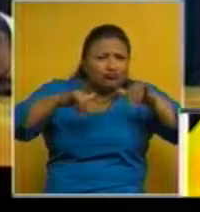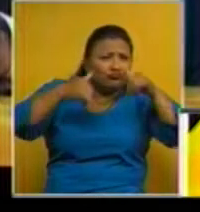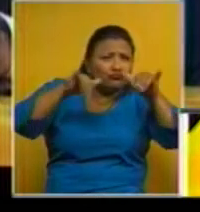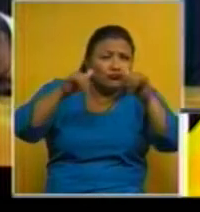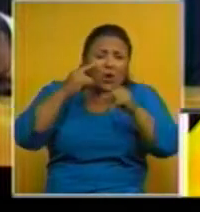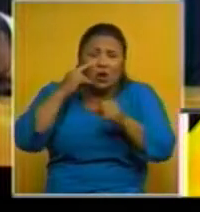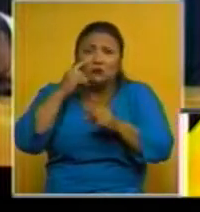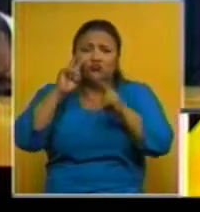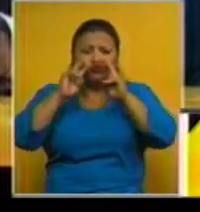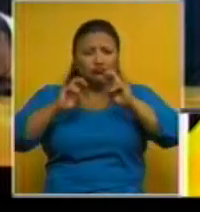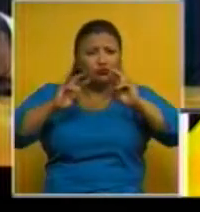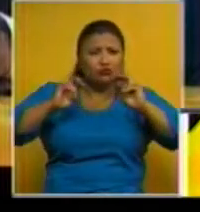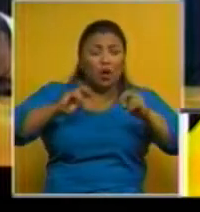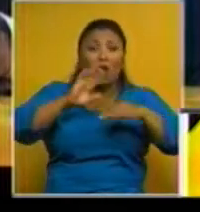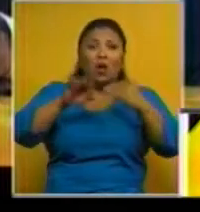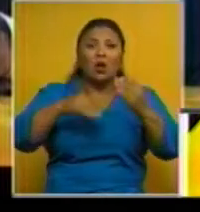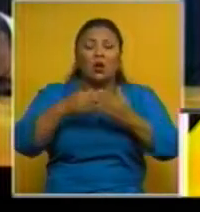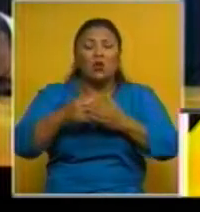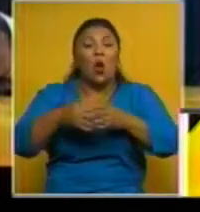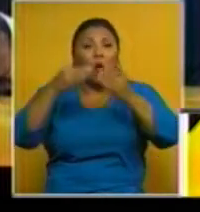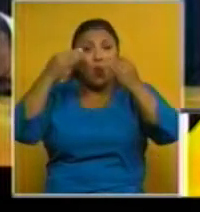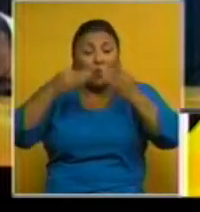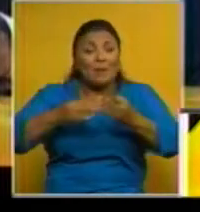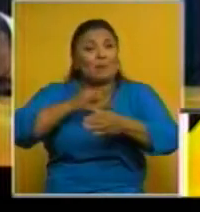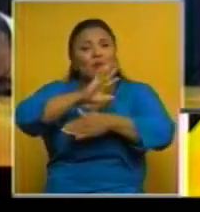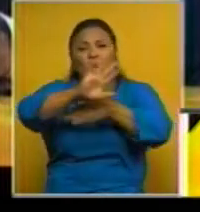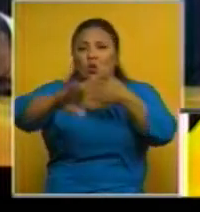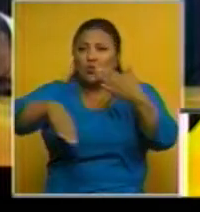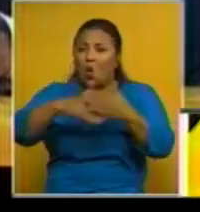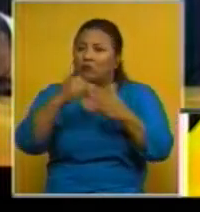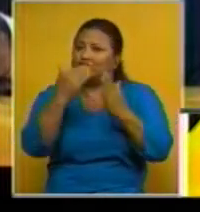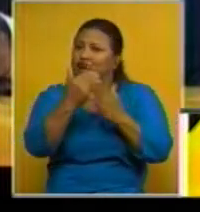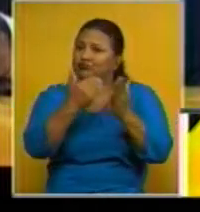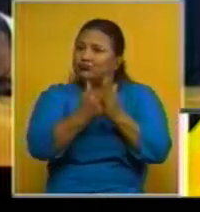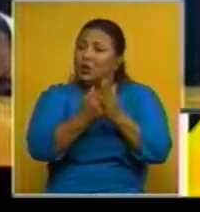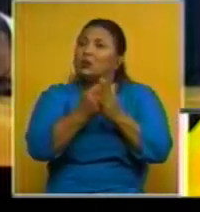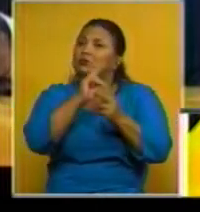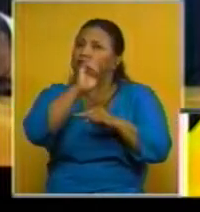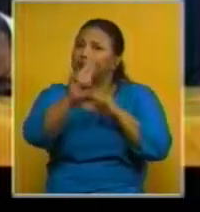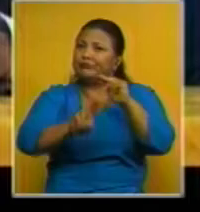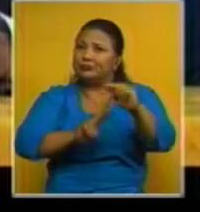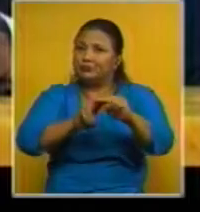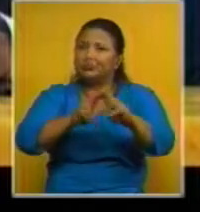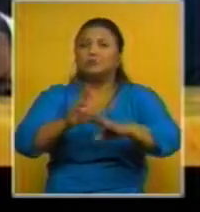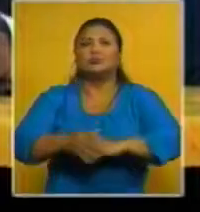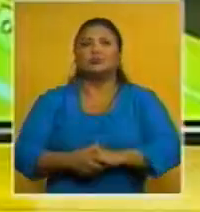y supervisión de que se cumplan los protocolos establecidos a nivel nacional.